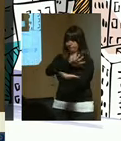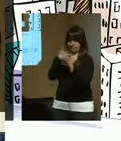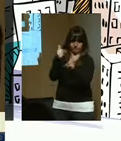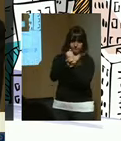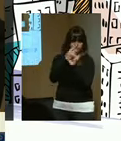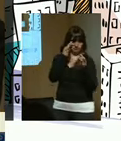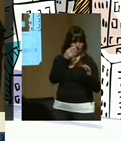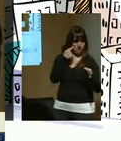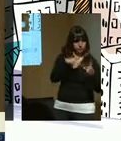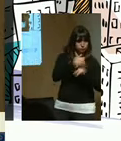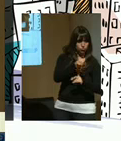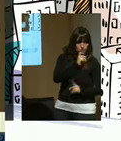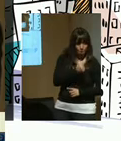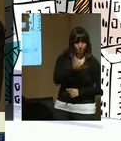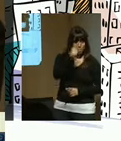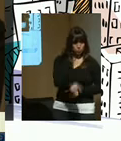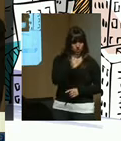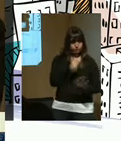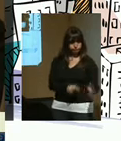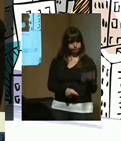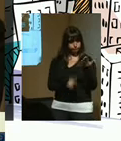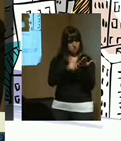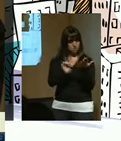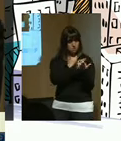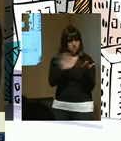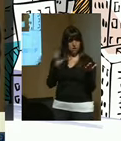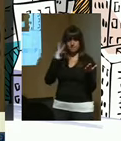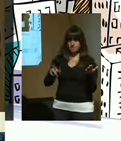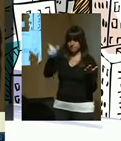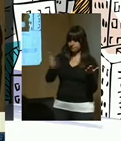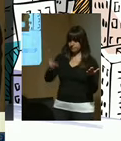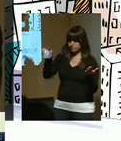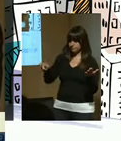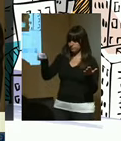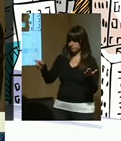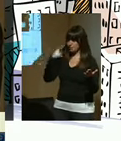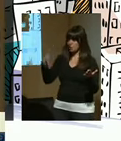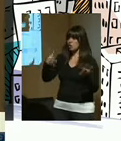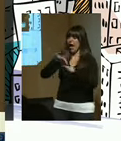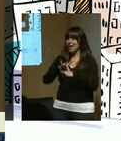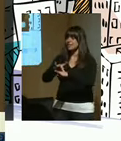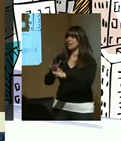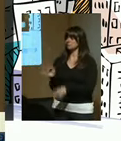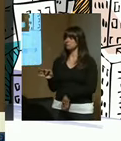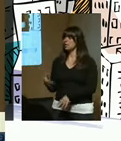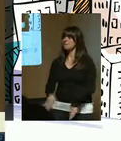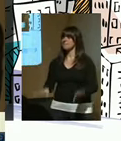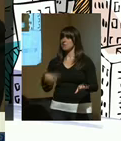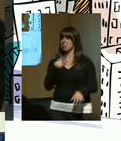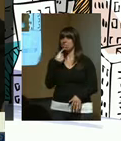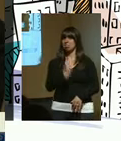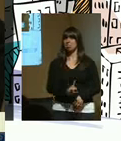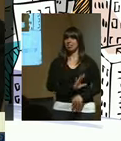que nos dábamos cuenta que bueno, la gente había una guía en la ciudad, pero no decía absolutamente